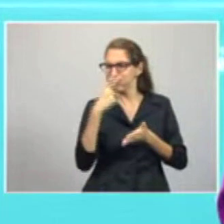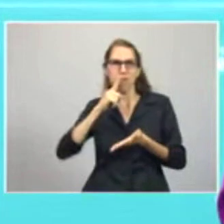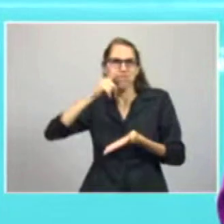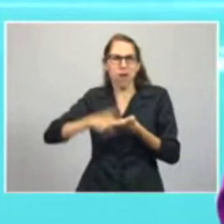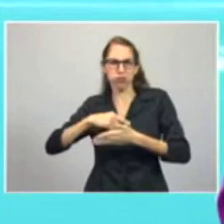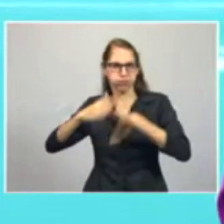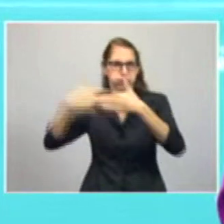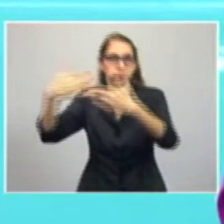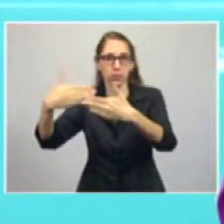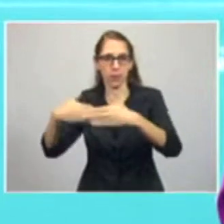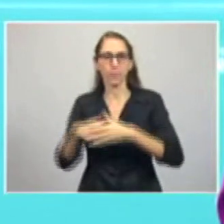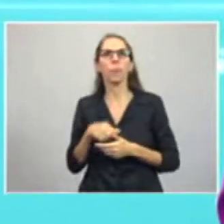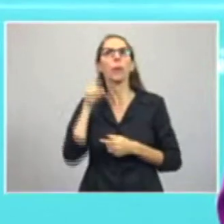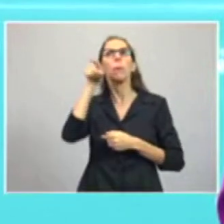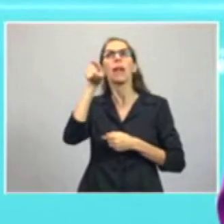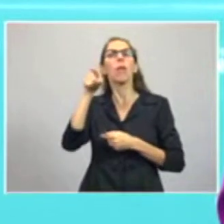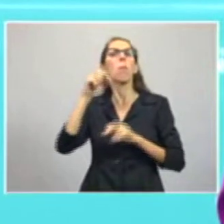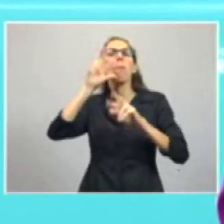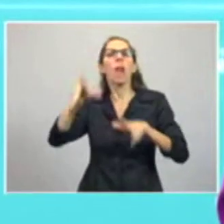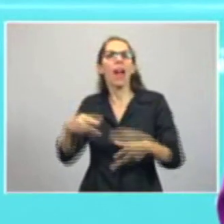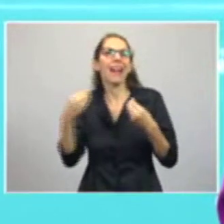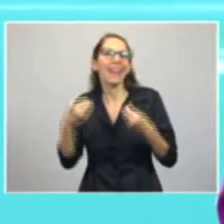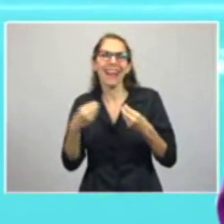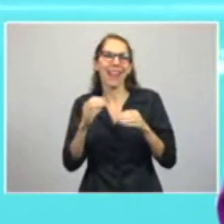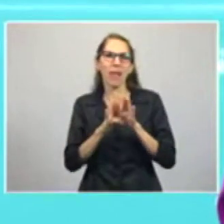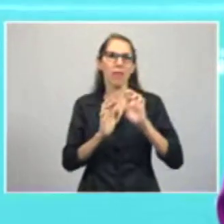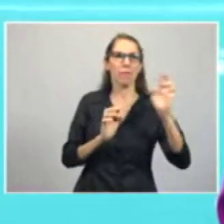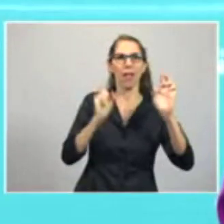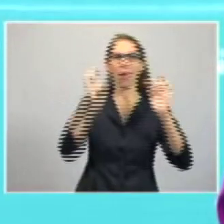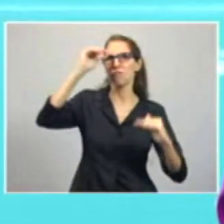básicamente consistió en una impresionante devaluación de la moneda